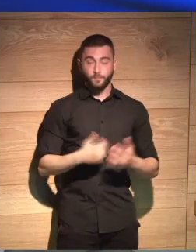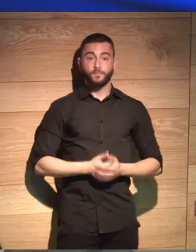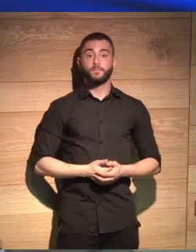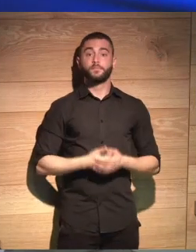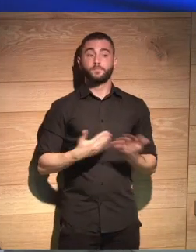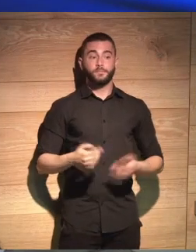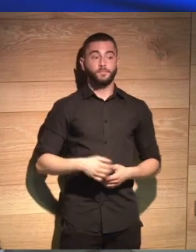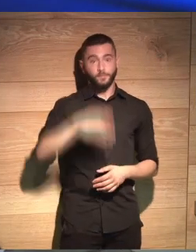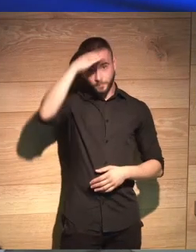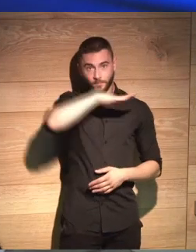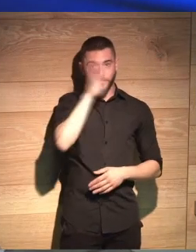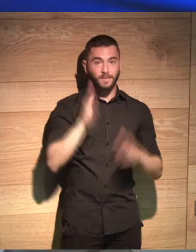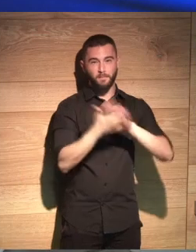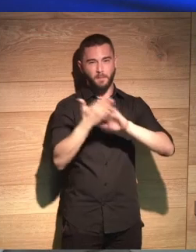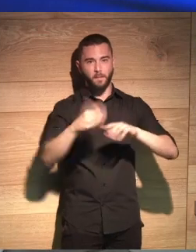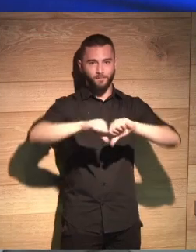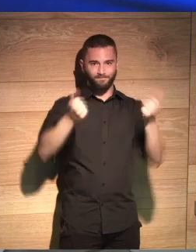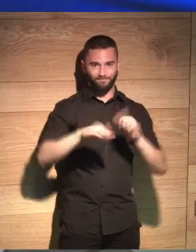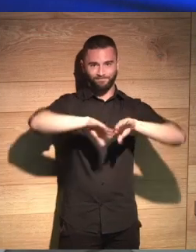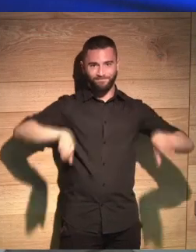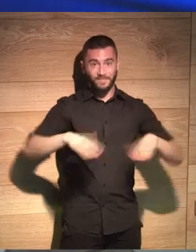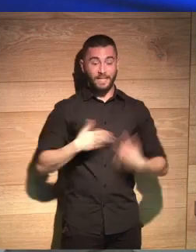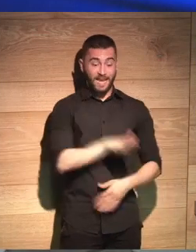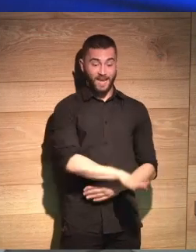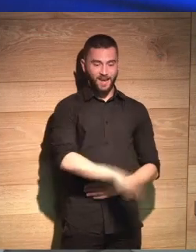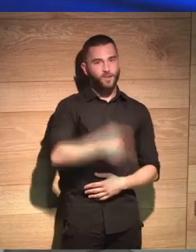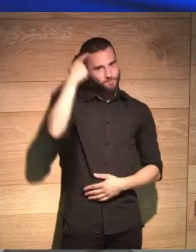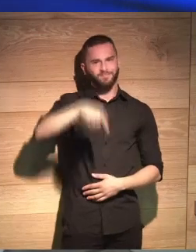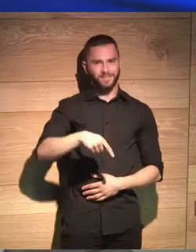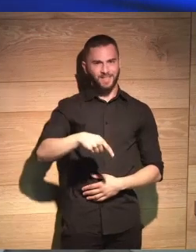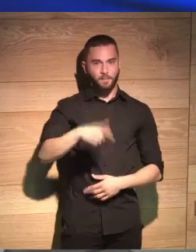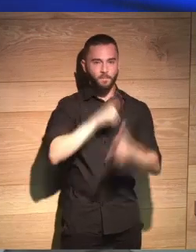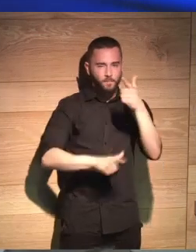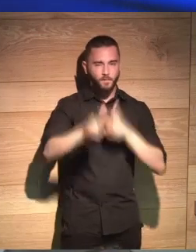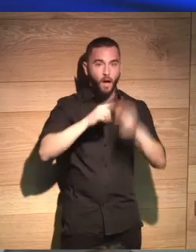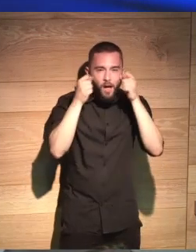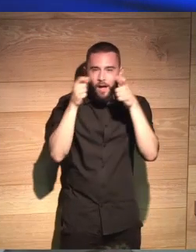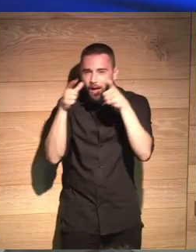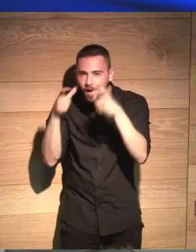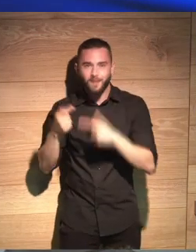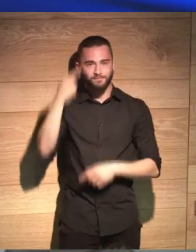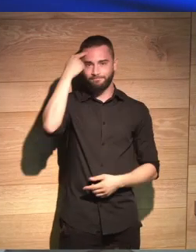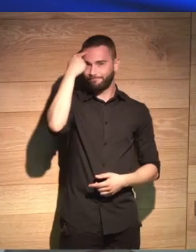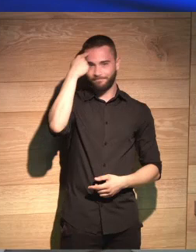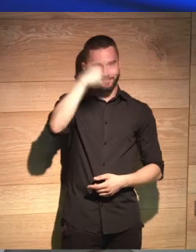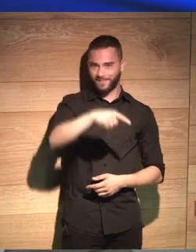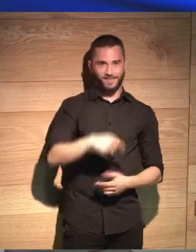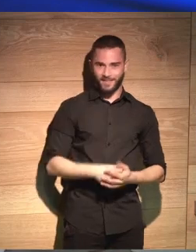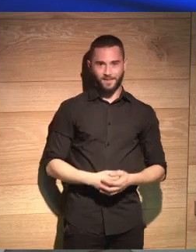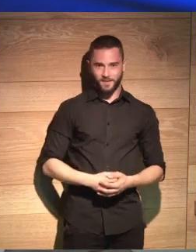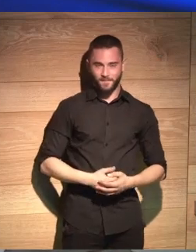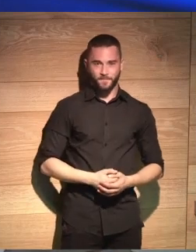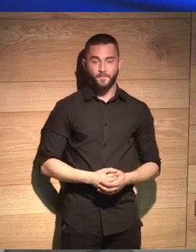de separarse, y el niño sabe esto durante el viaje. Los niños se van dando cuenta de esto durante el